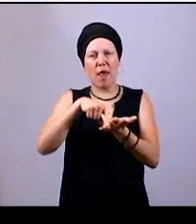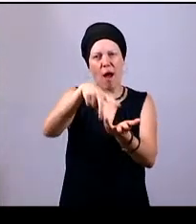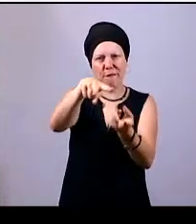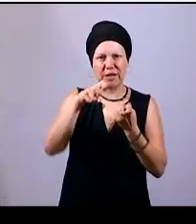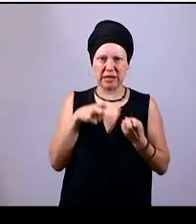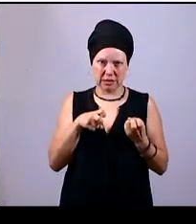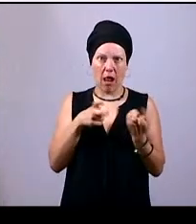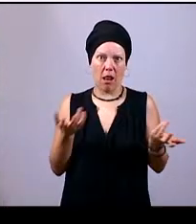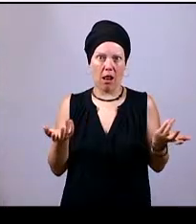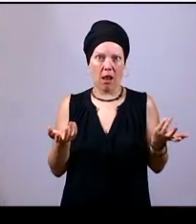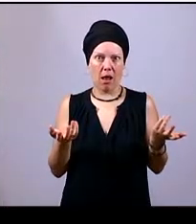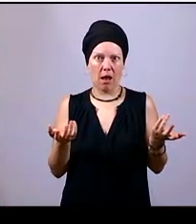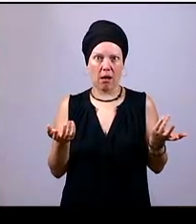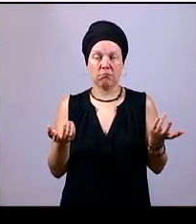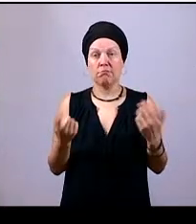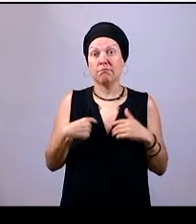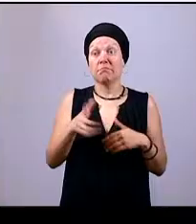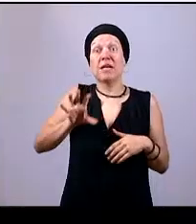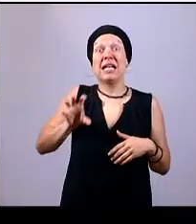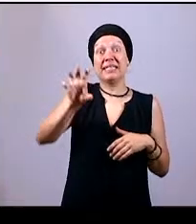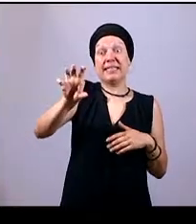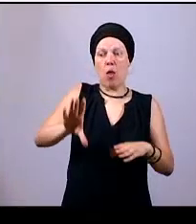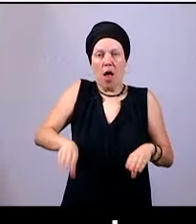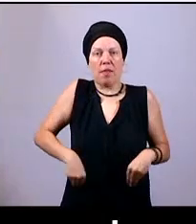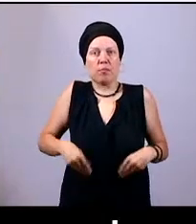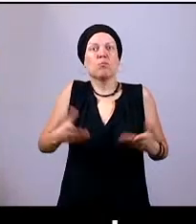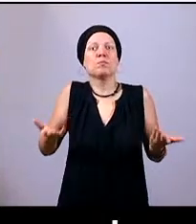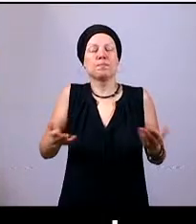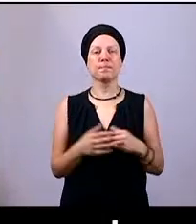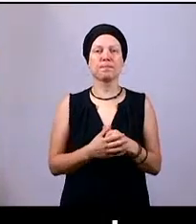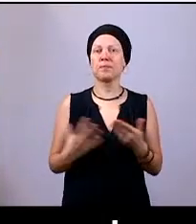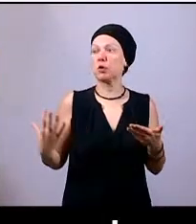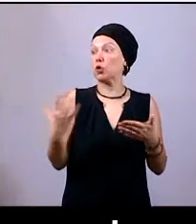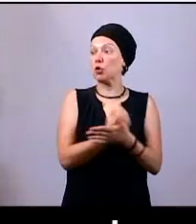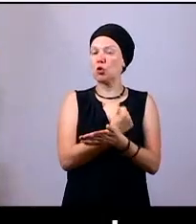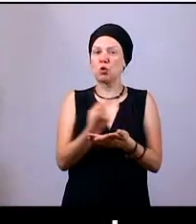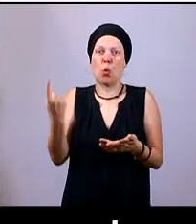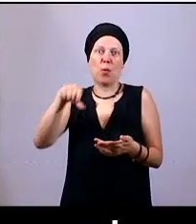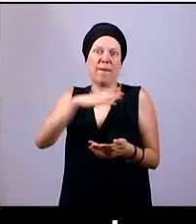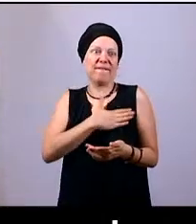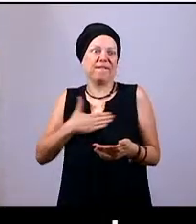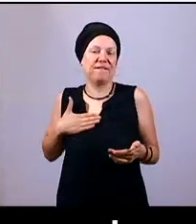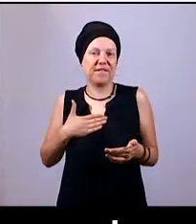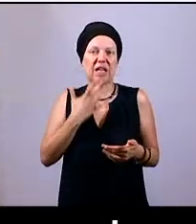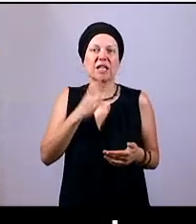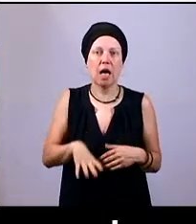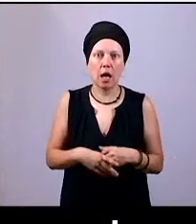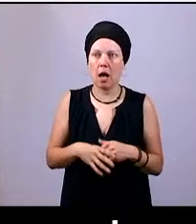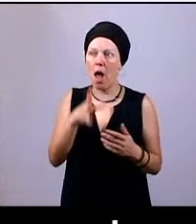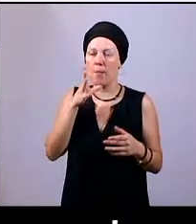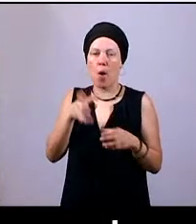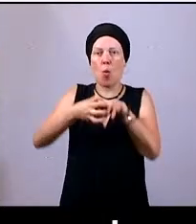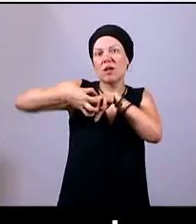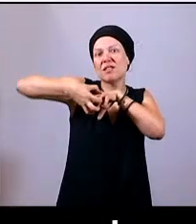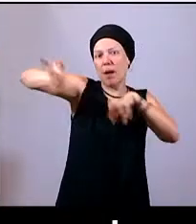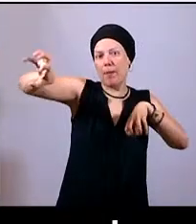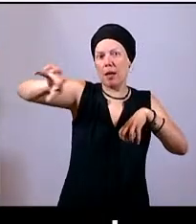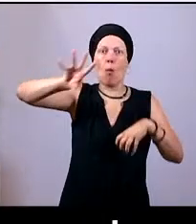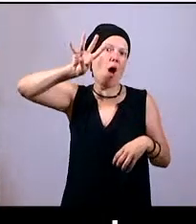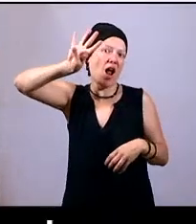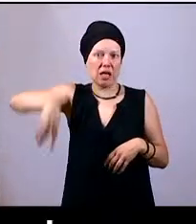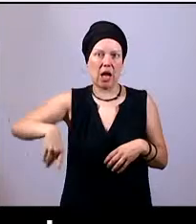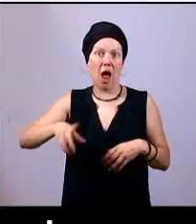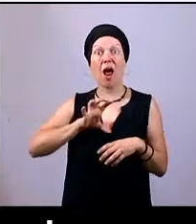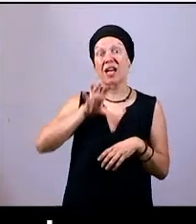la baja. Asume el Estado todas y cada una de las pretensiones establecidas por el separatismo